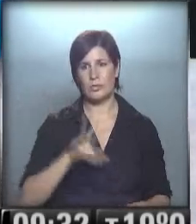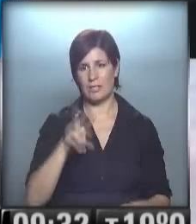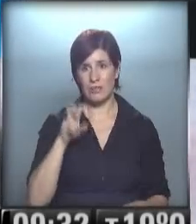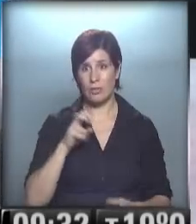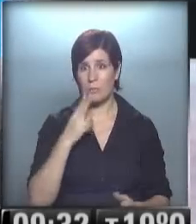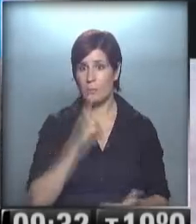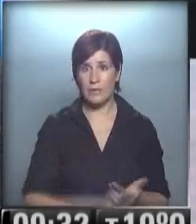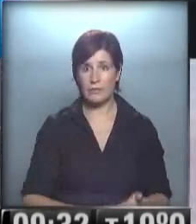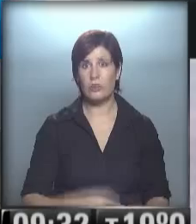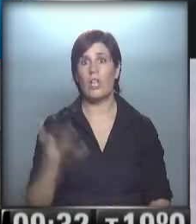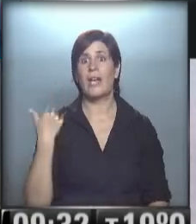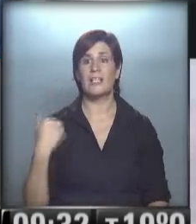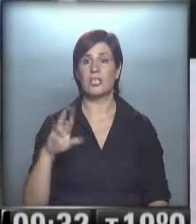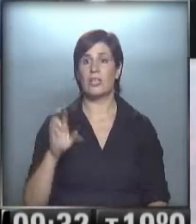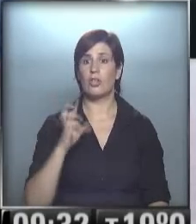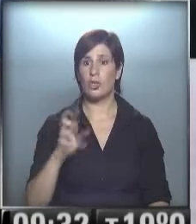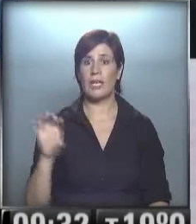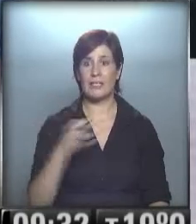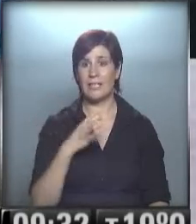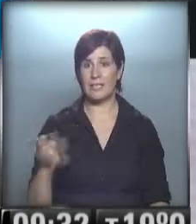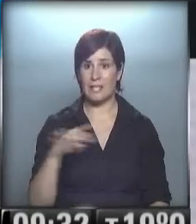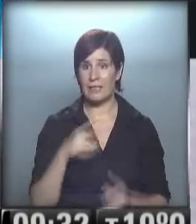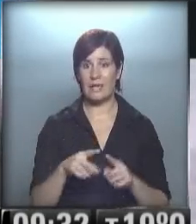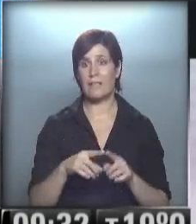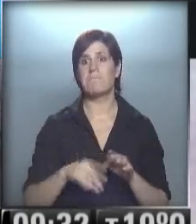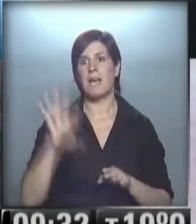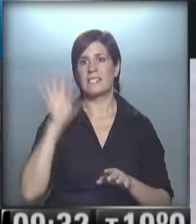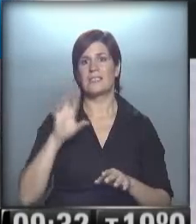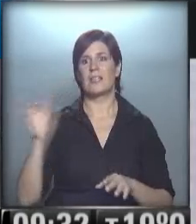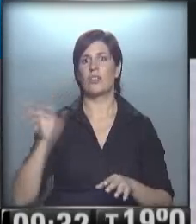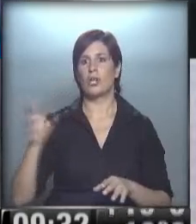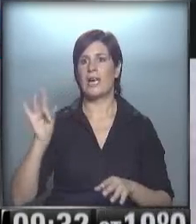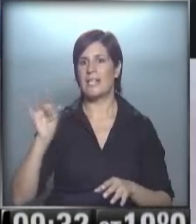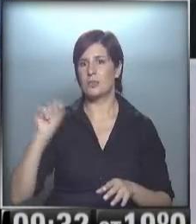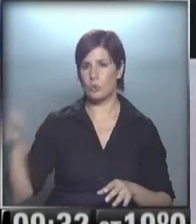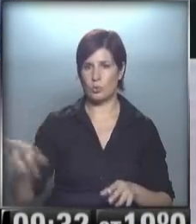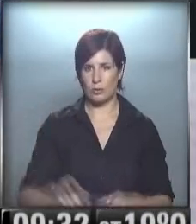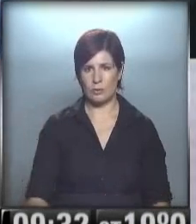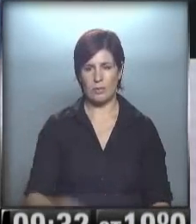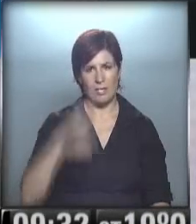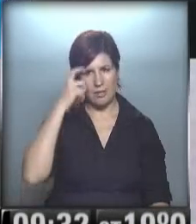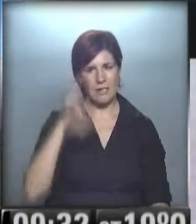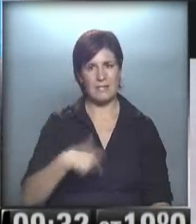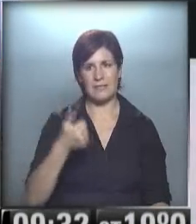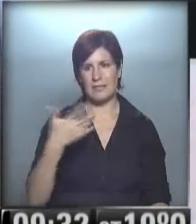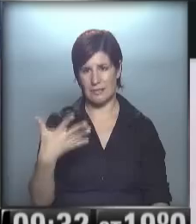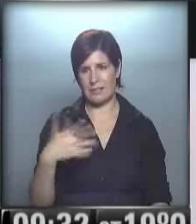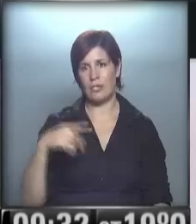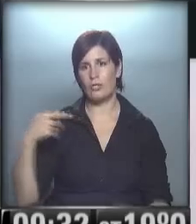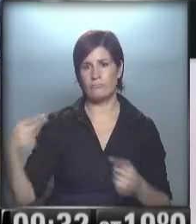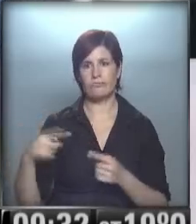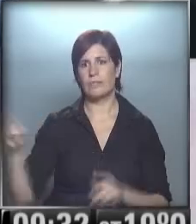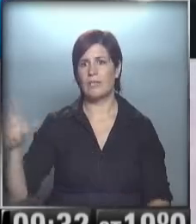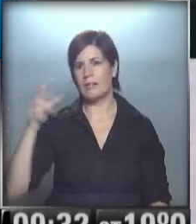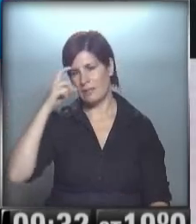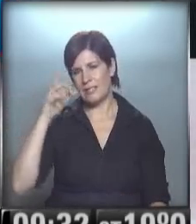dólar tarjeta estaba por encima del del dólar eh en en las cuevas 1065 contra 1055 en un momento sobre